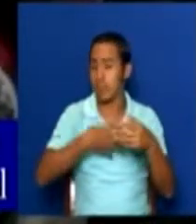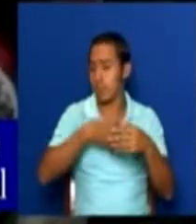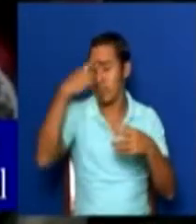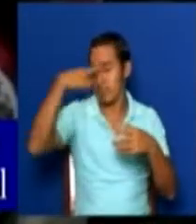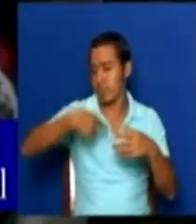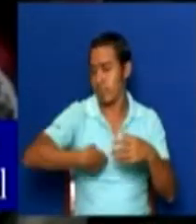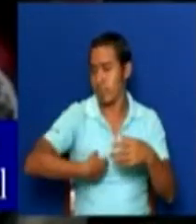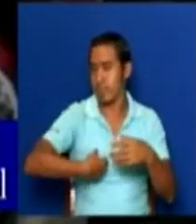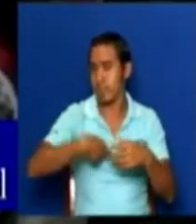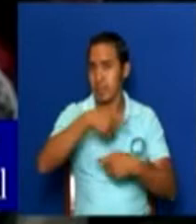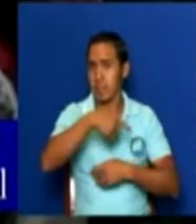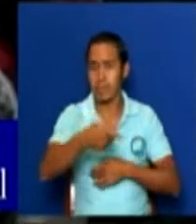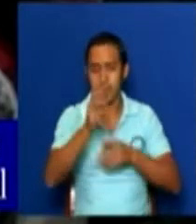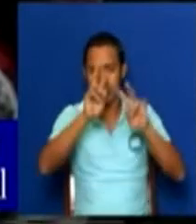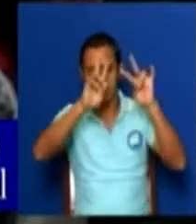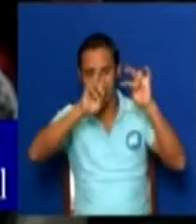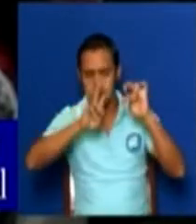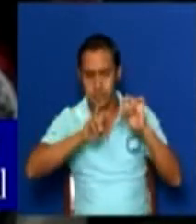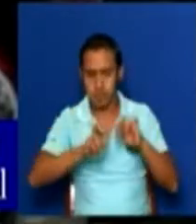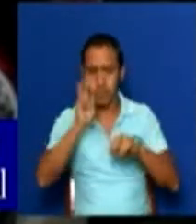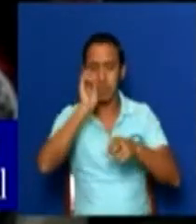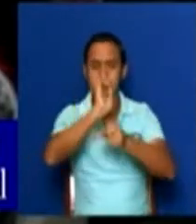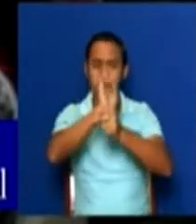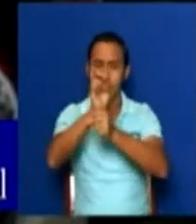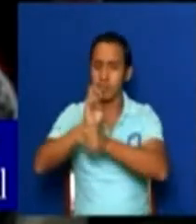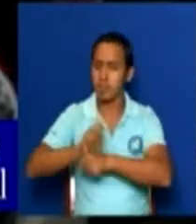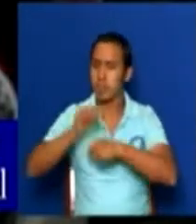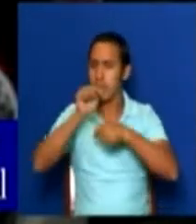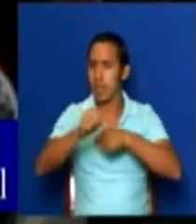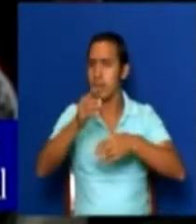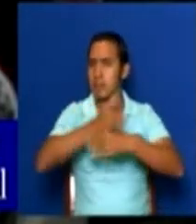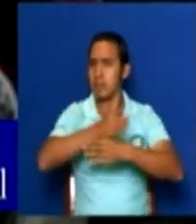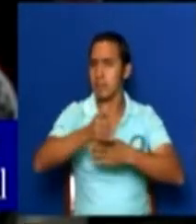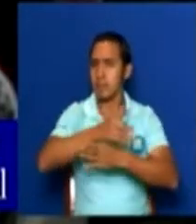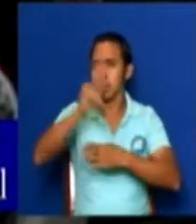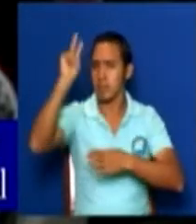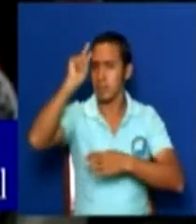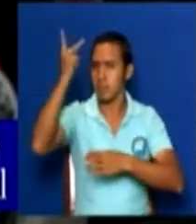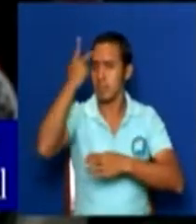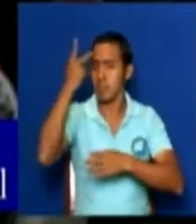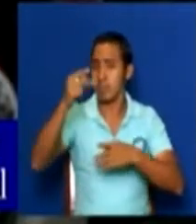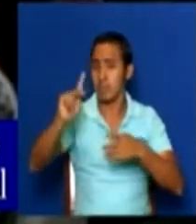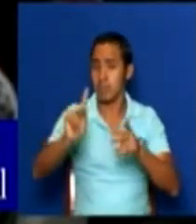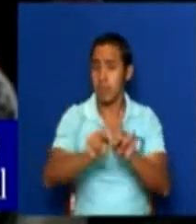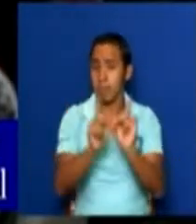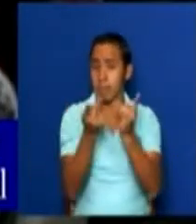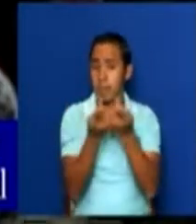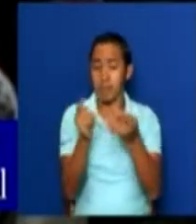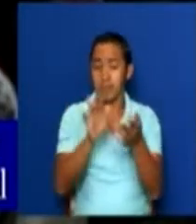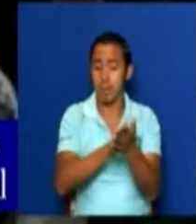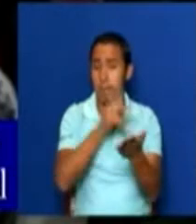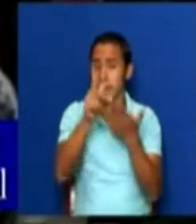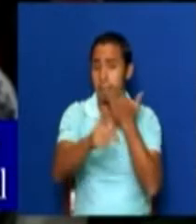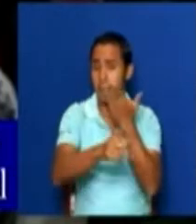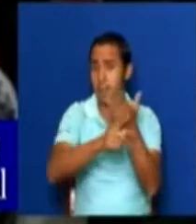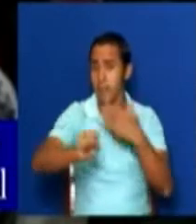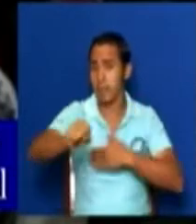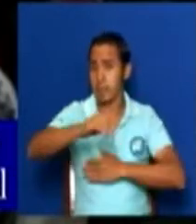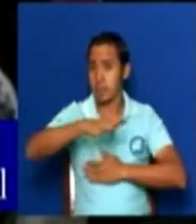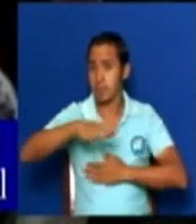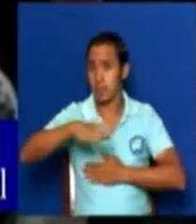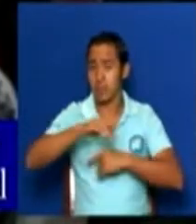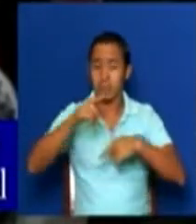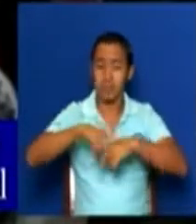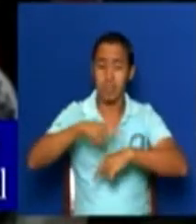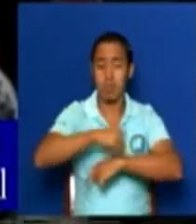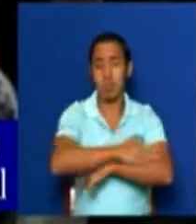ciudadanas, evaluar, observar el cumplimiento de esas políticas públicas, de esos programas sociales, para que en lo